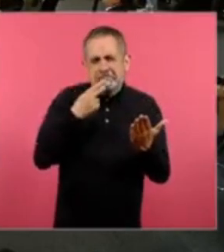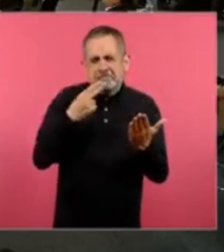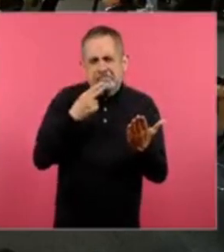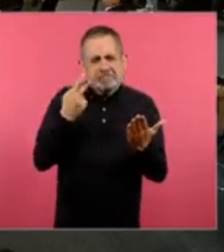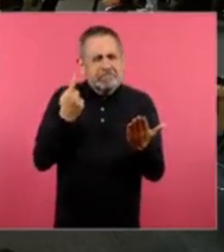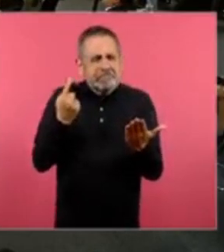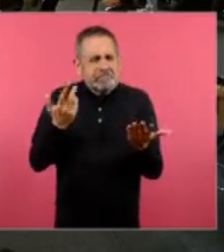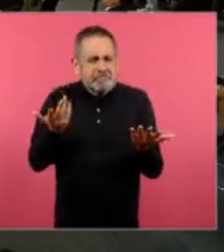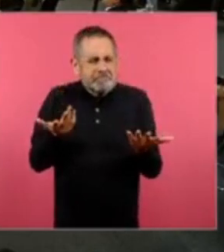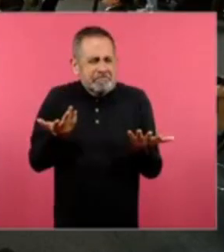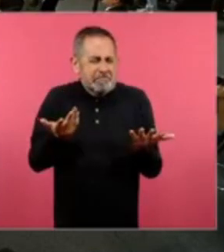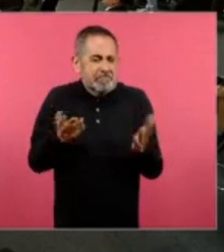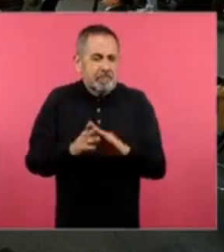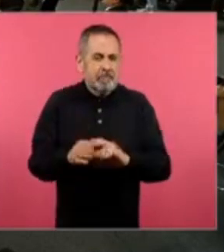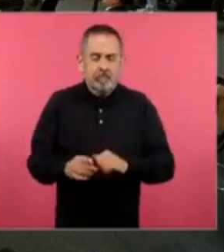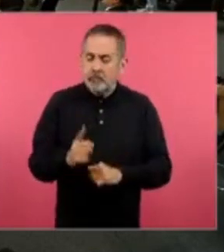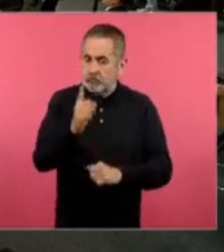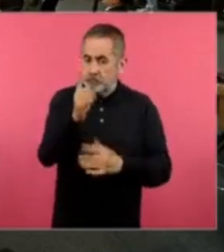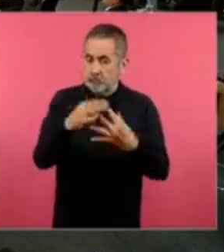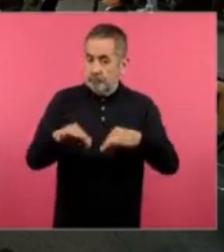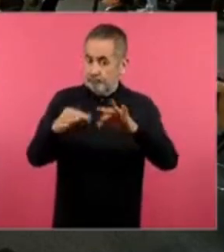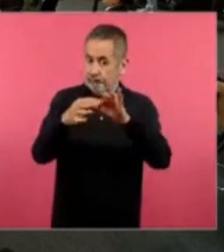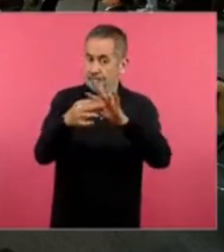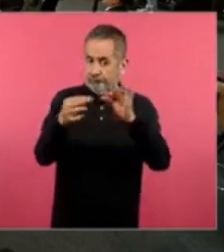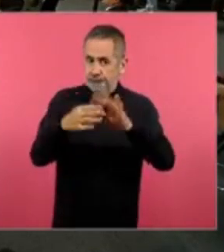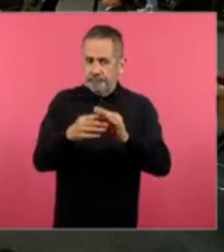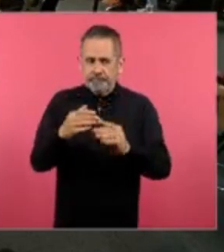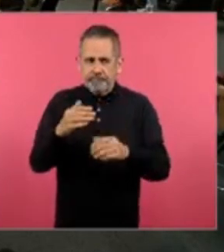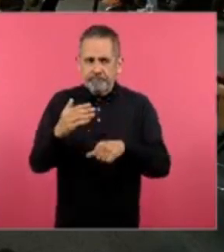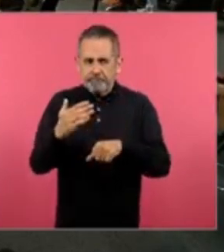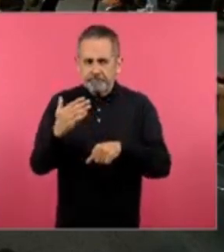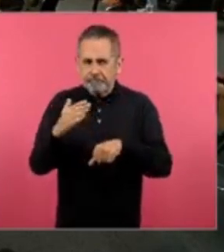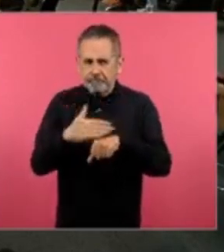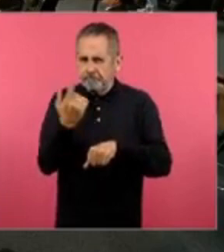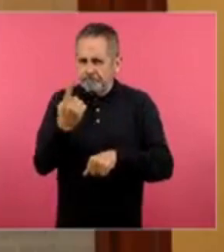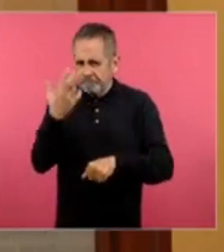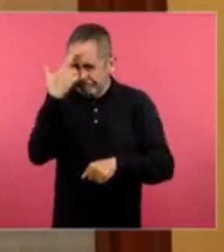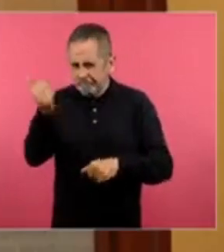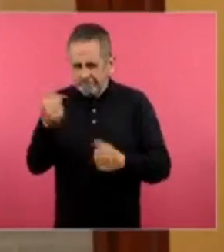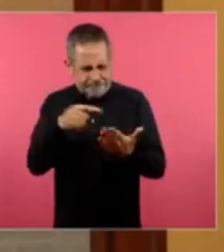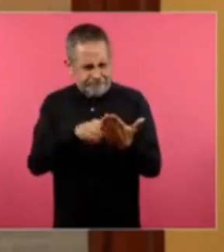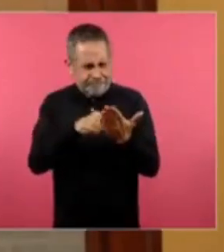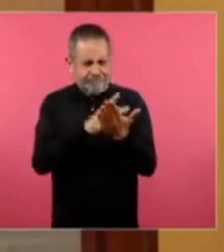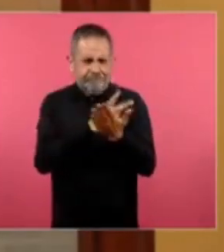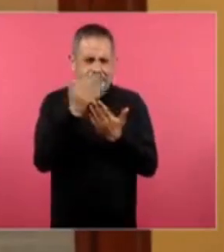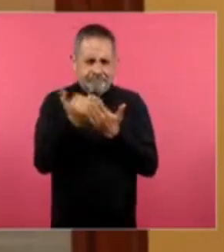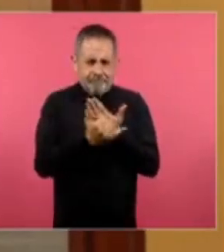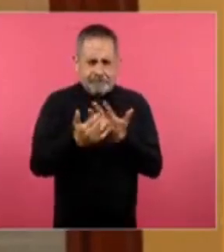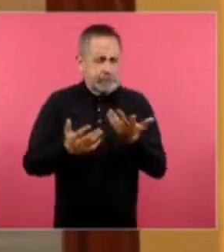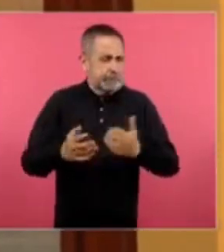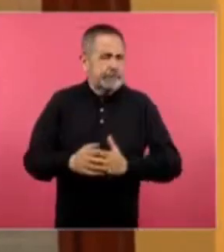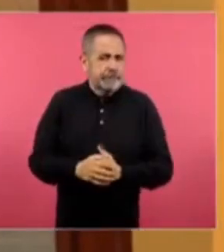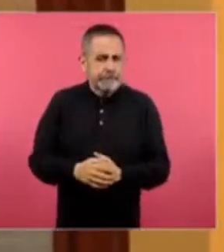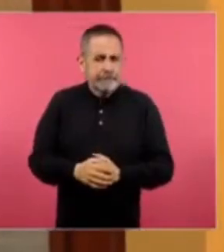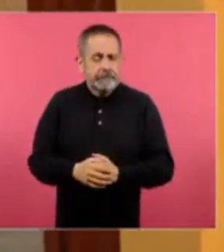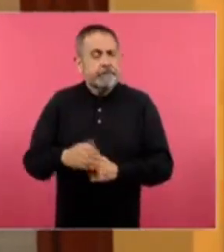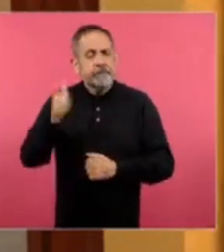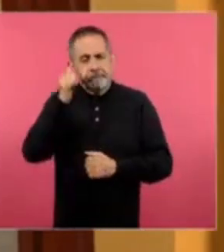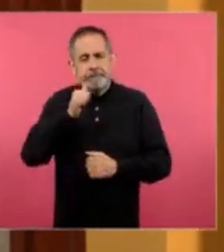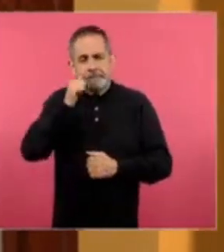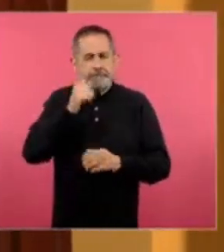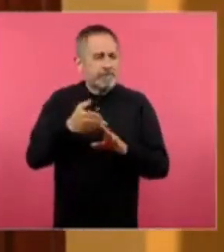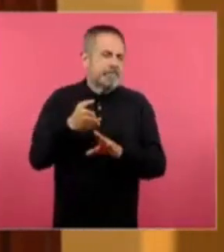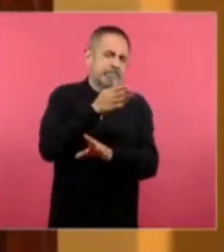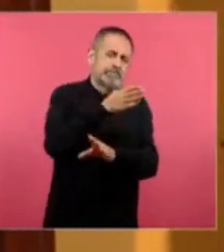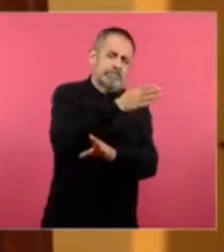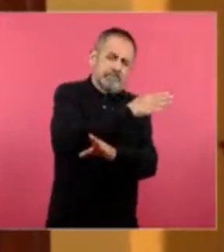Aquí viene algo muy importante del por qué. Pues siempre se había tenido, o las metodologías